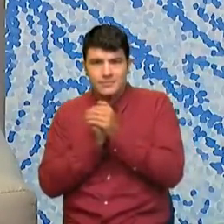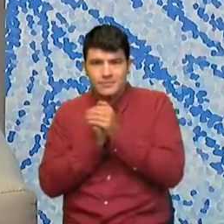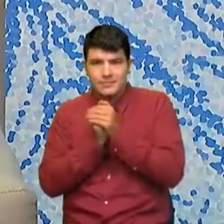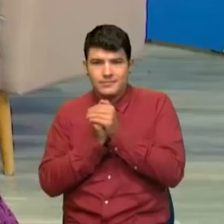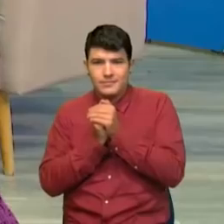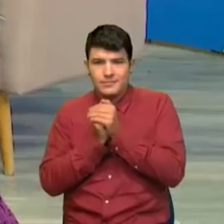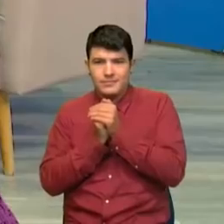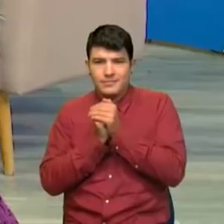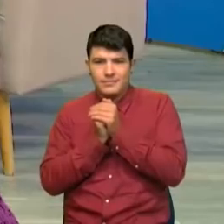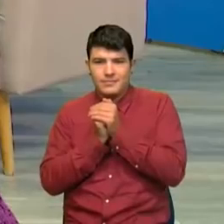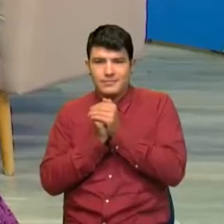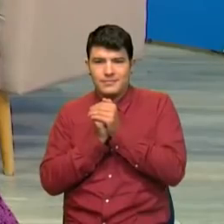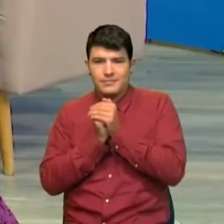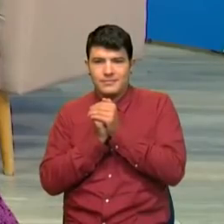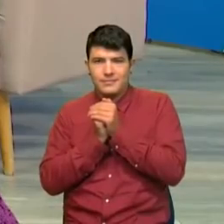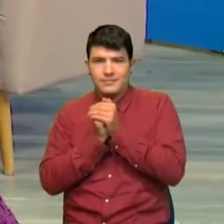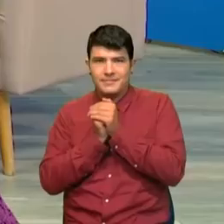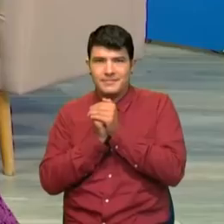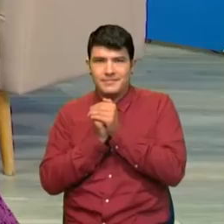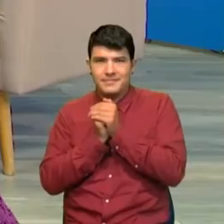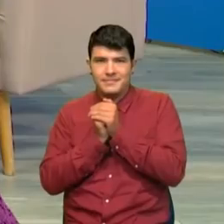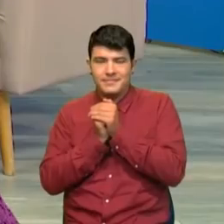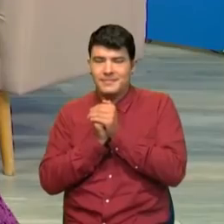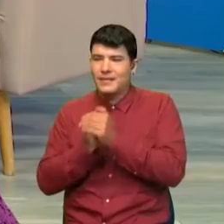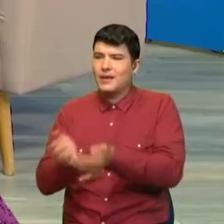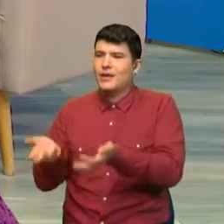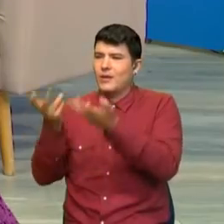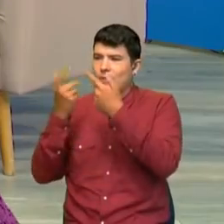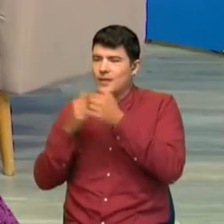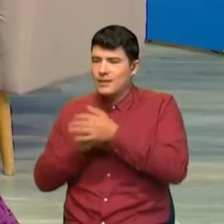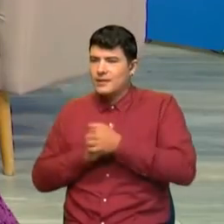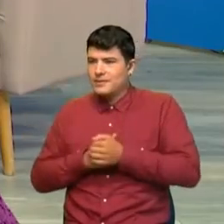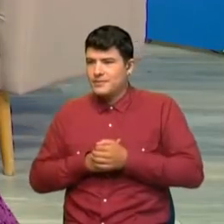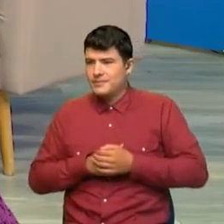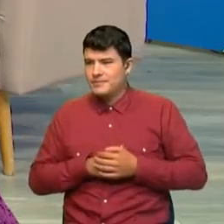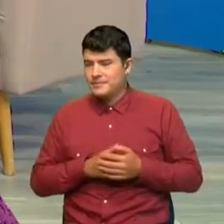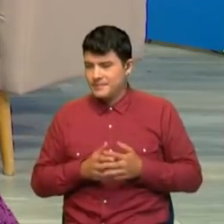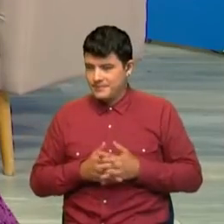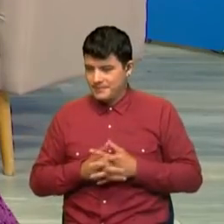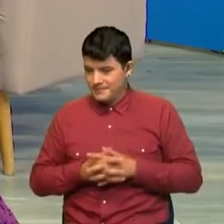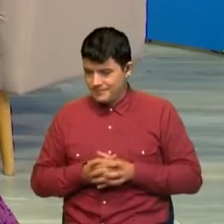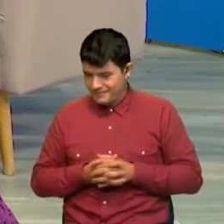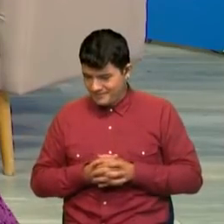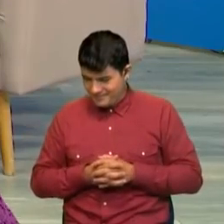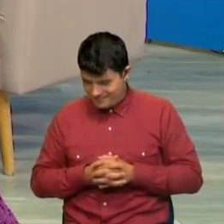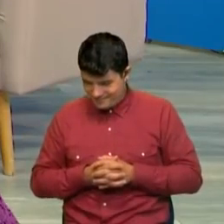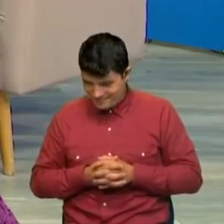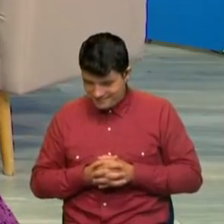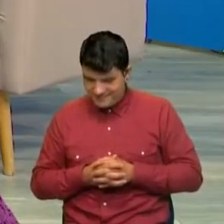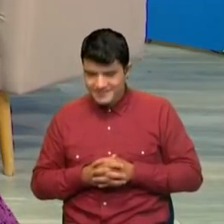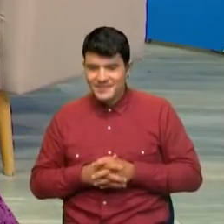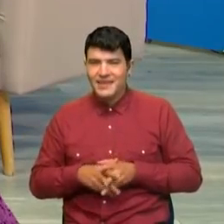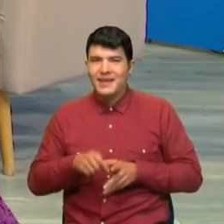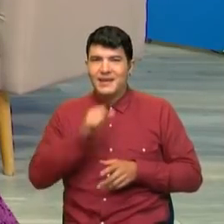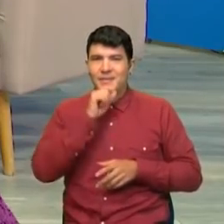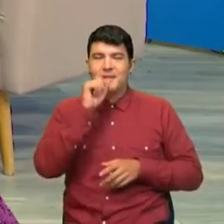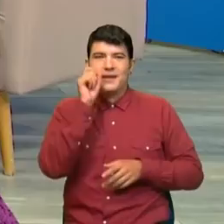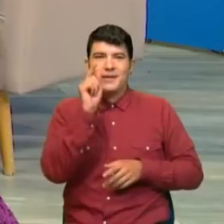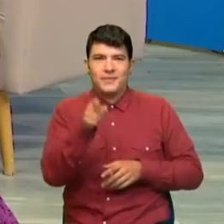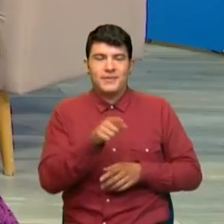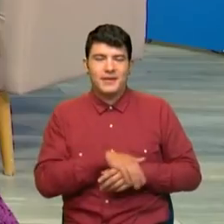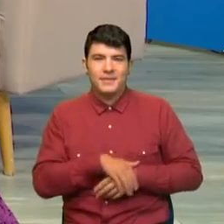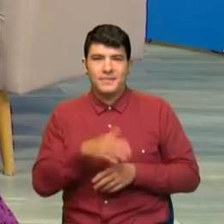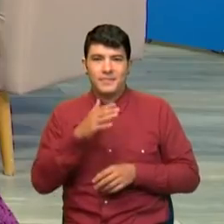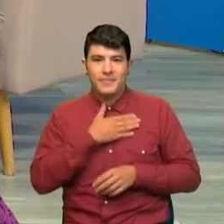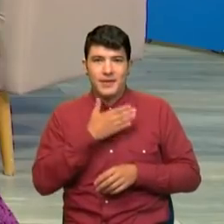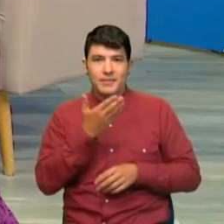Muy bien. Churrica esa ya. Cuéntenos, don Gilberto. Bien, don Gilberto, cuéntenos. Bueno, mira, el